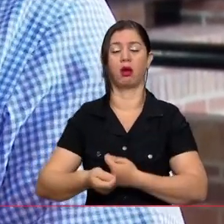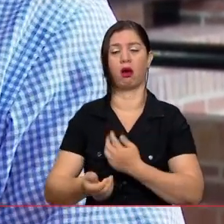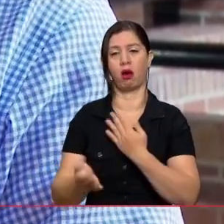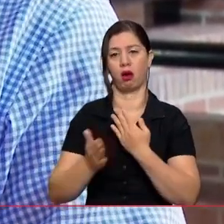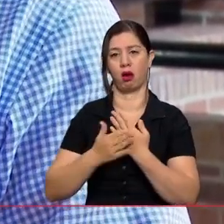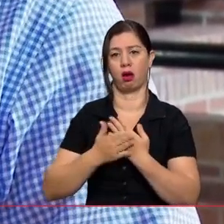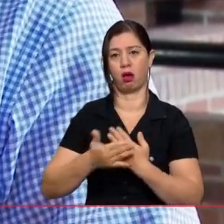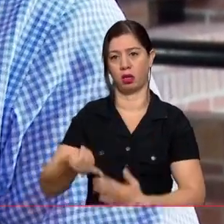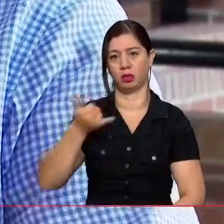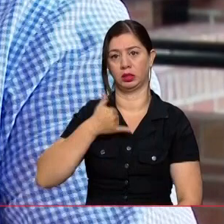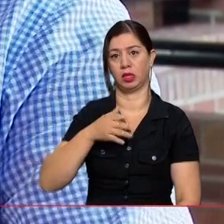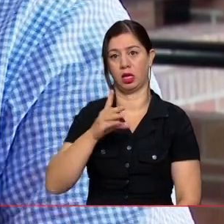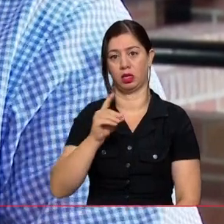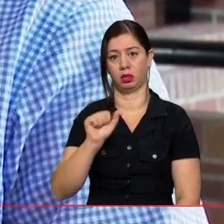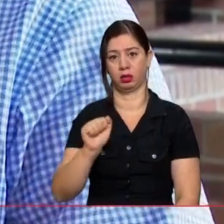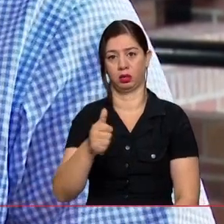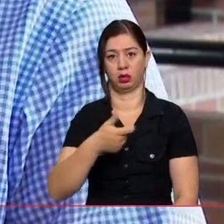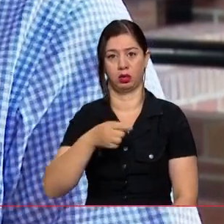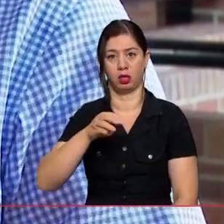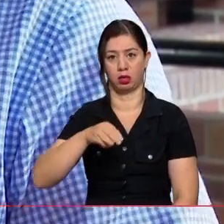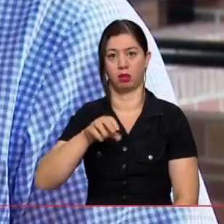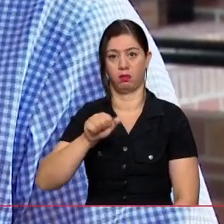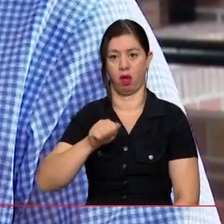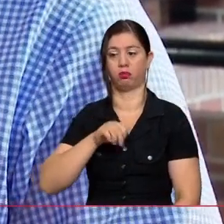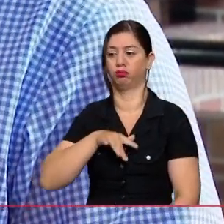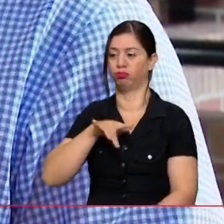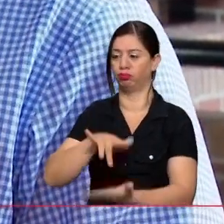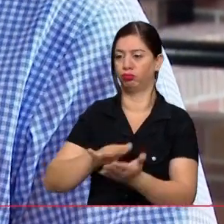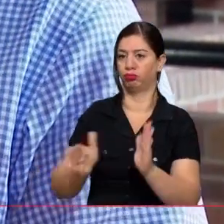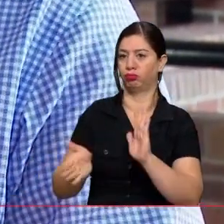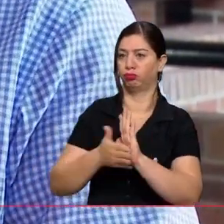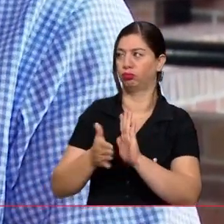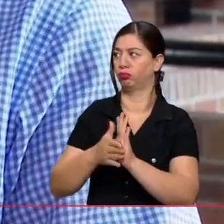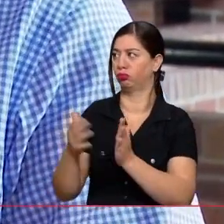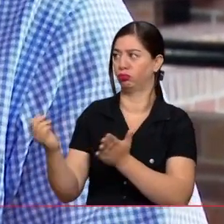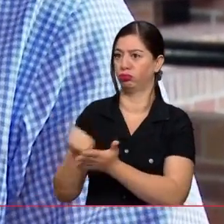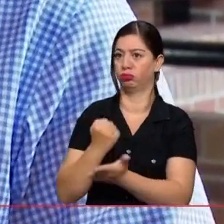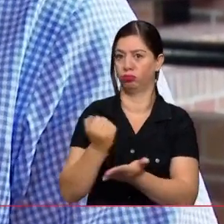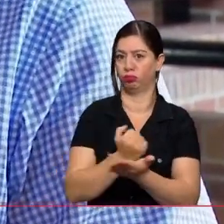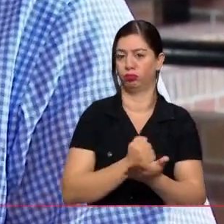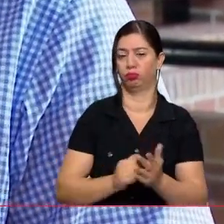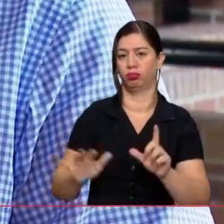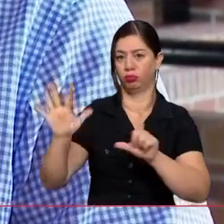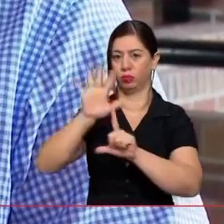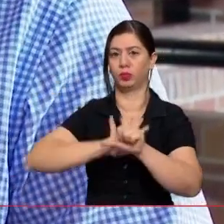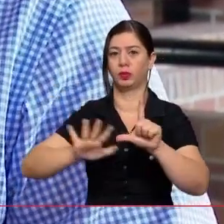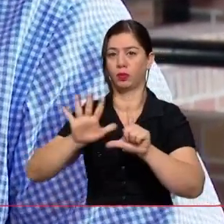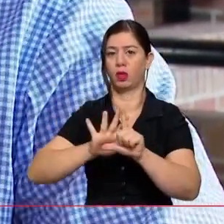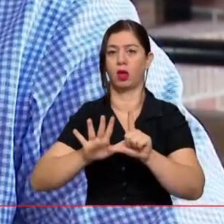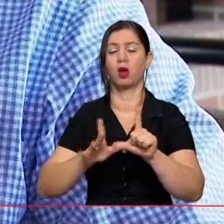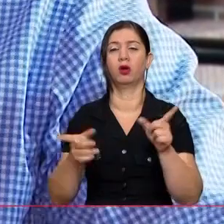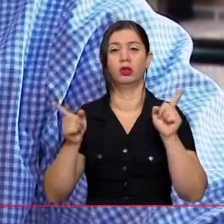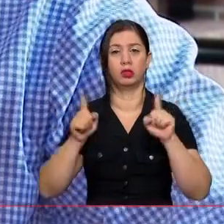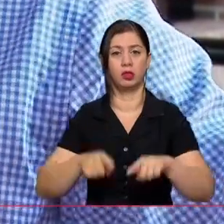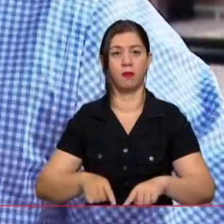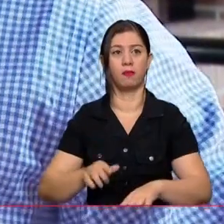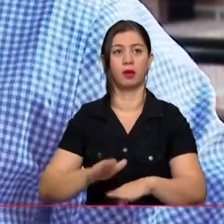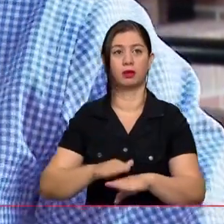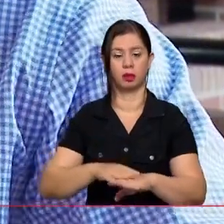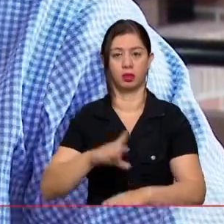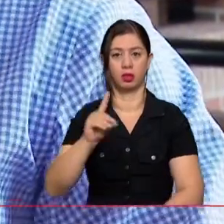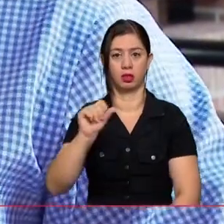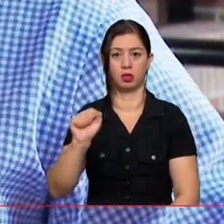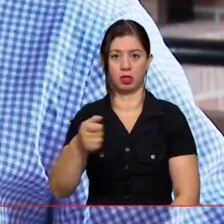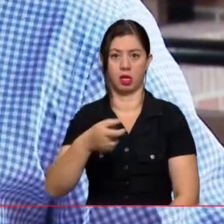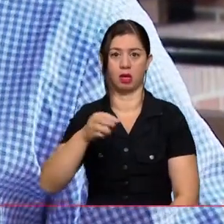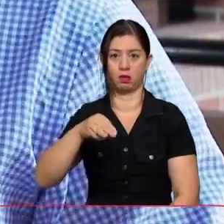nosotros o al DAGMA para que el DAGMA vaya y con las pruebas que tenga, los videos que ustedes puedan llegar a gestionar. O también el DAGMA se está tomando